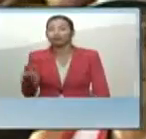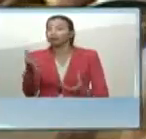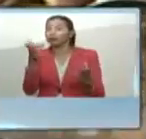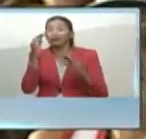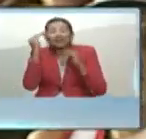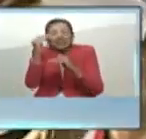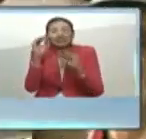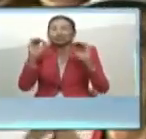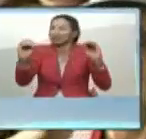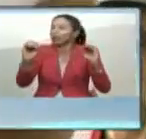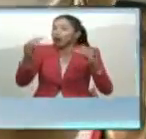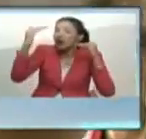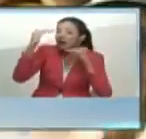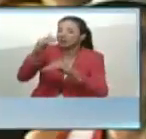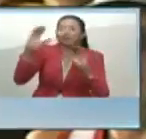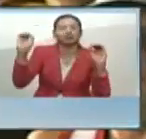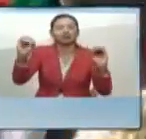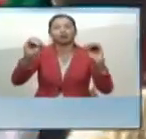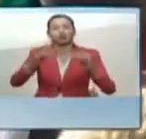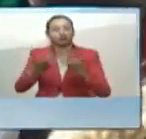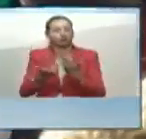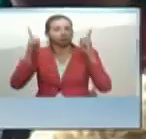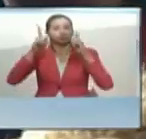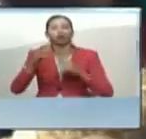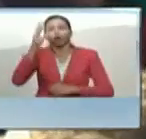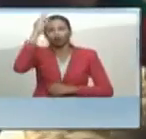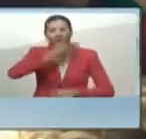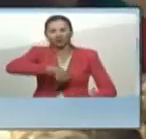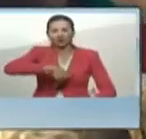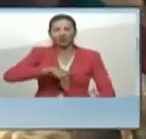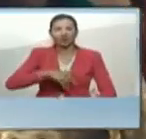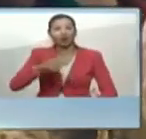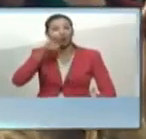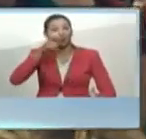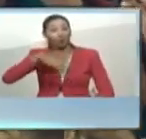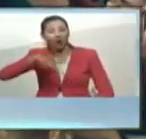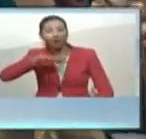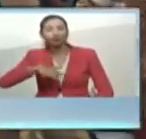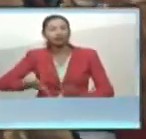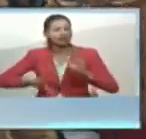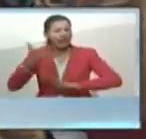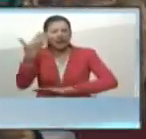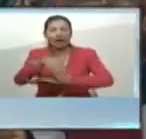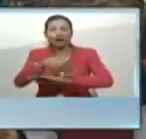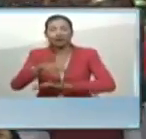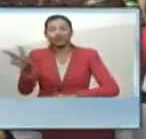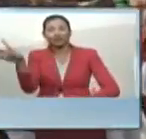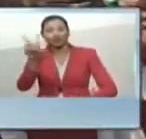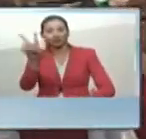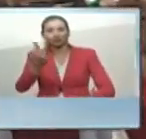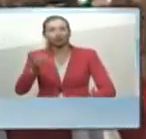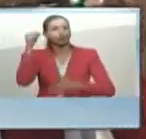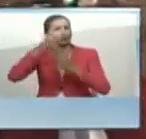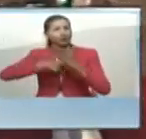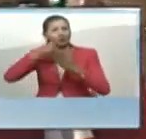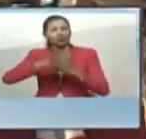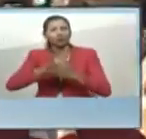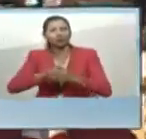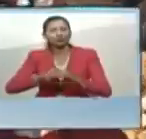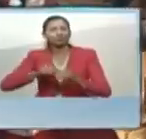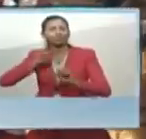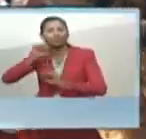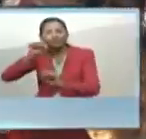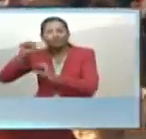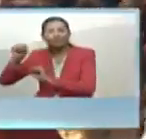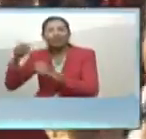alguna, sin limitación, para que el Consejo Presidencial del Poder Popular salga a la calle venezolana a luchar contra la guerra económica